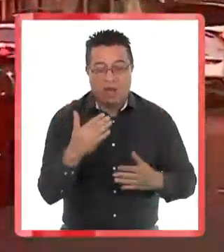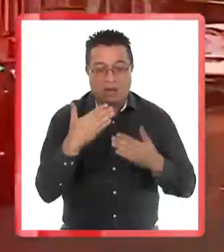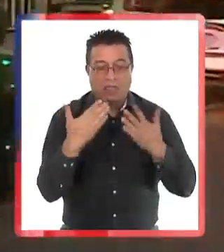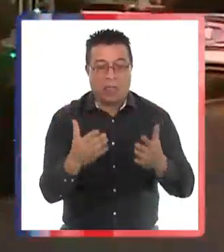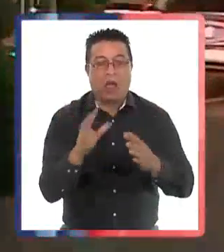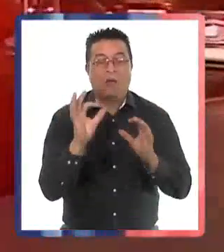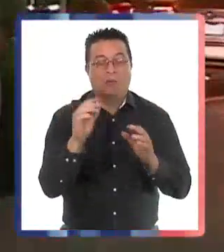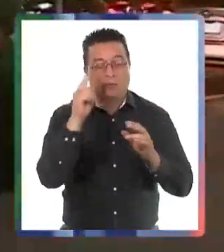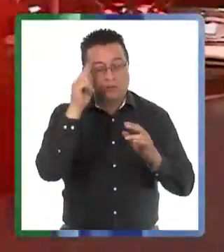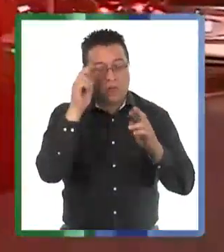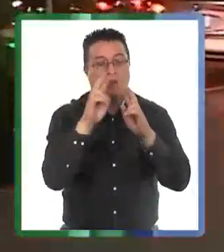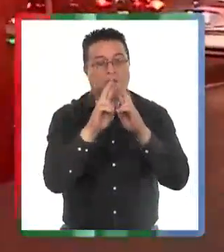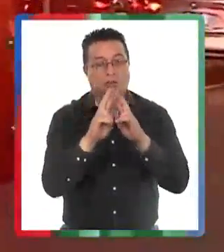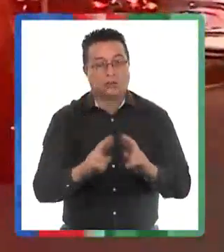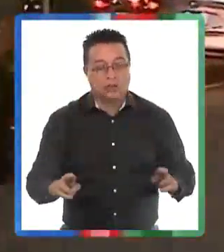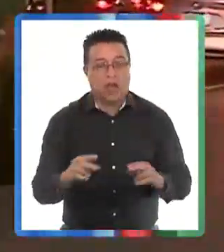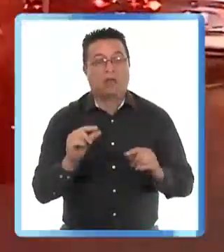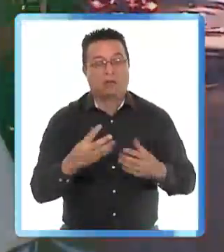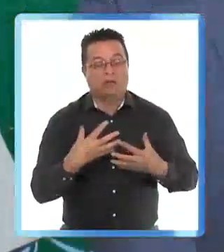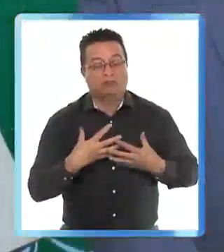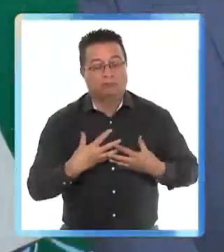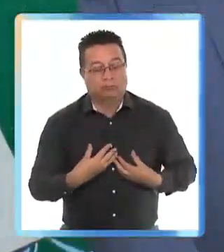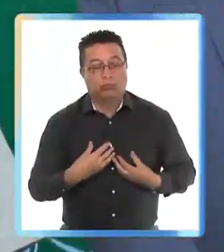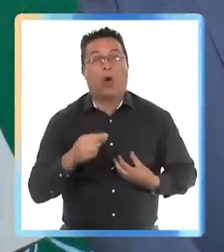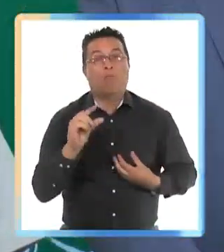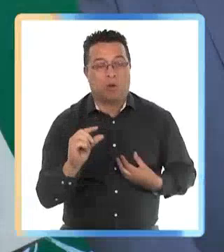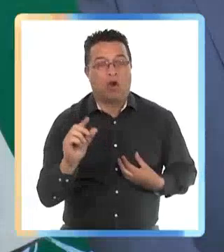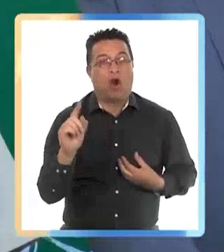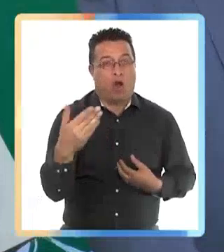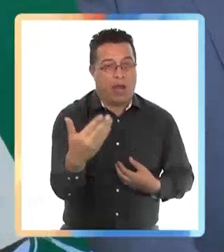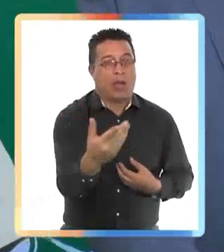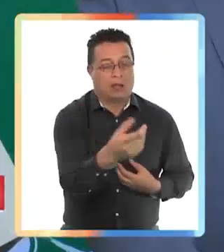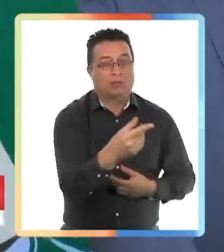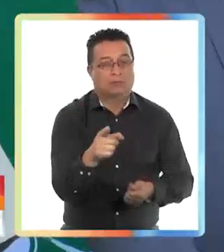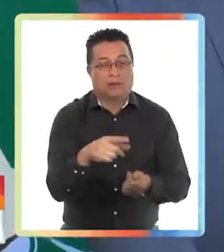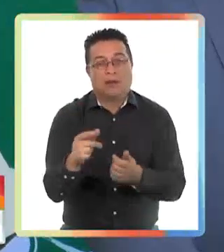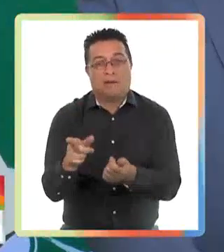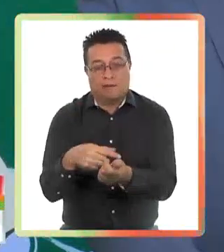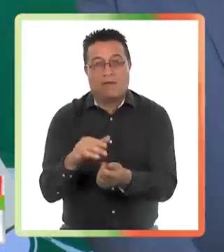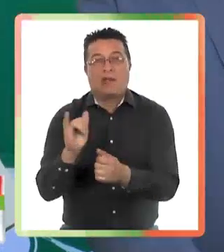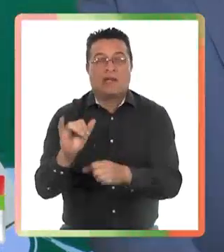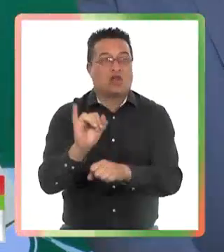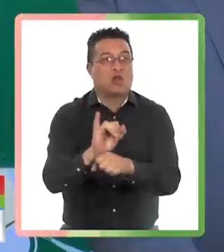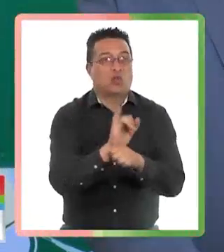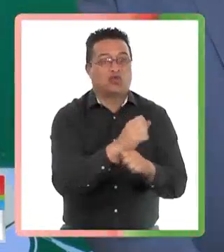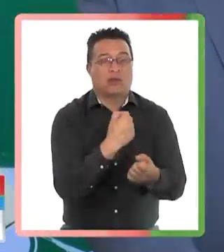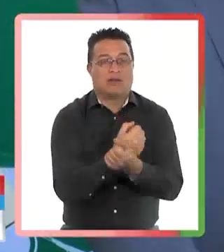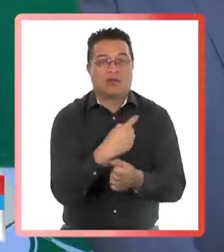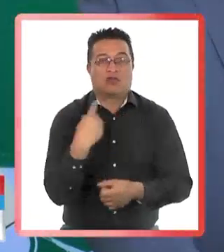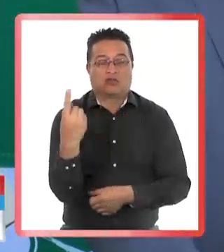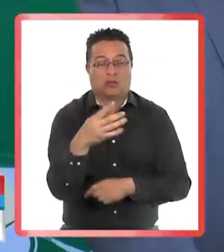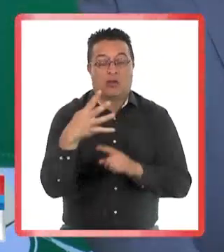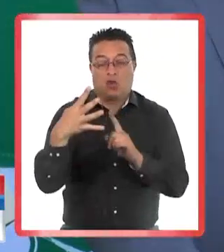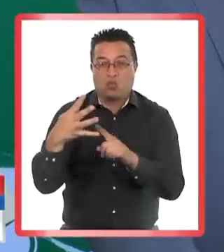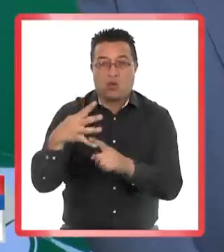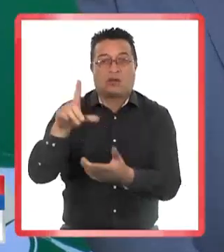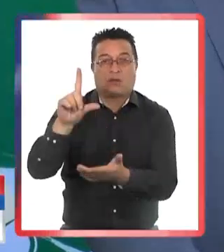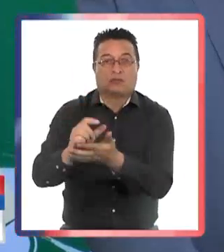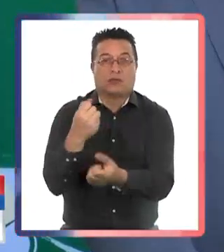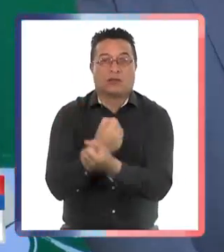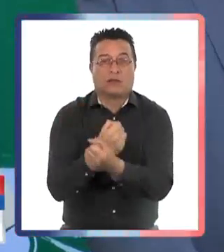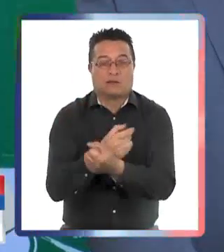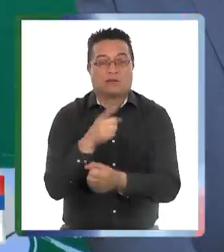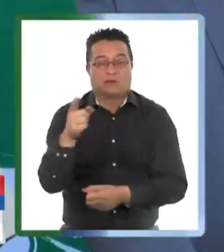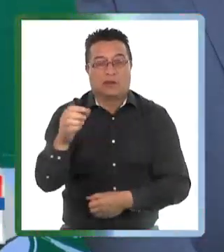que le hicimos a la familia. Esto trae un poco de tranquilidad a sus deudos y particularmente a la familia institucional y a